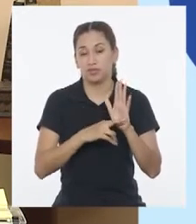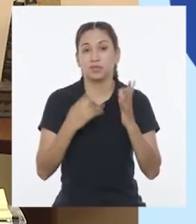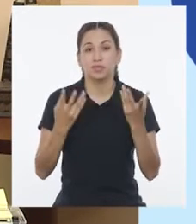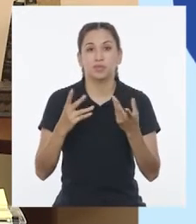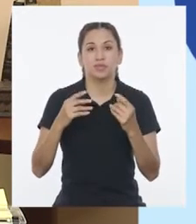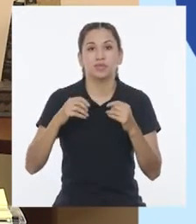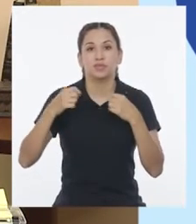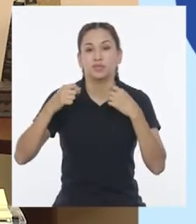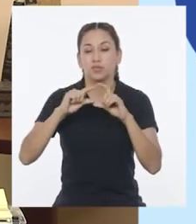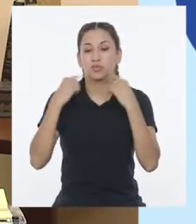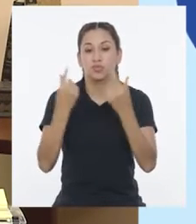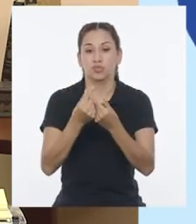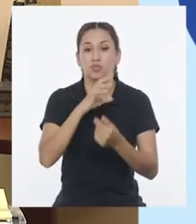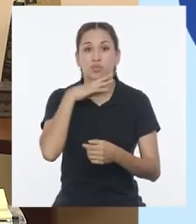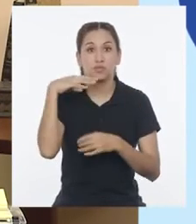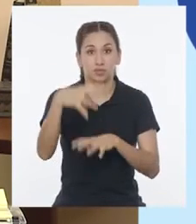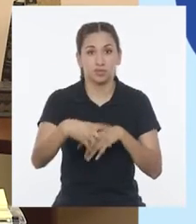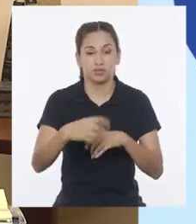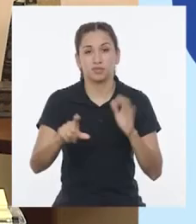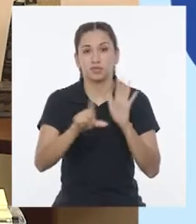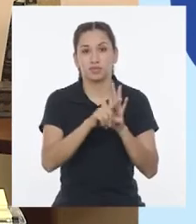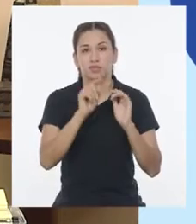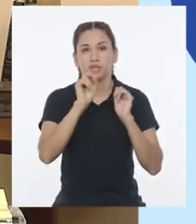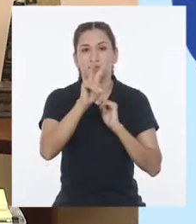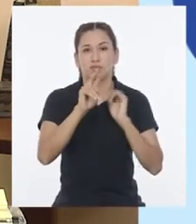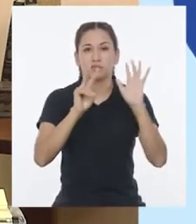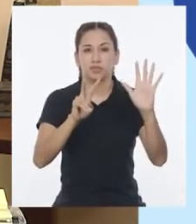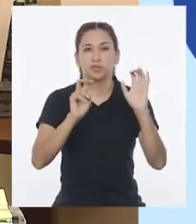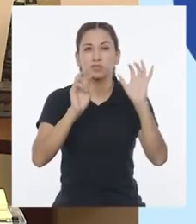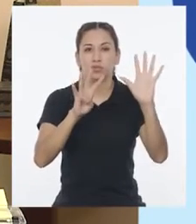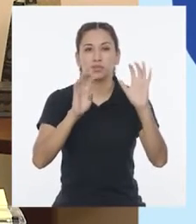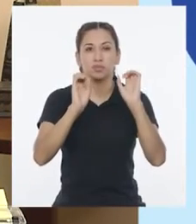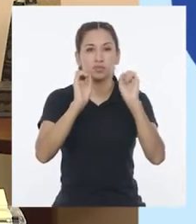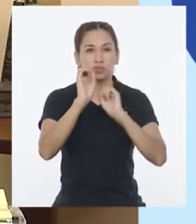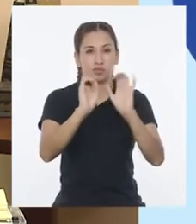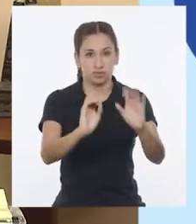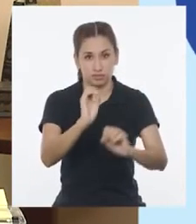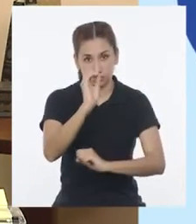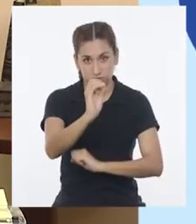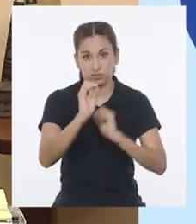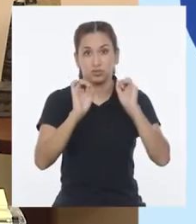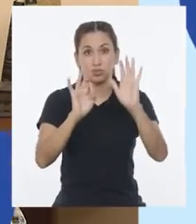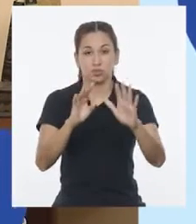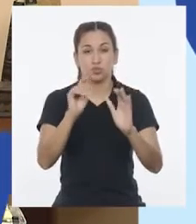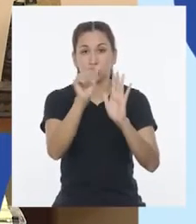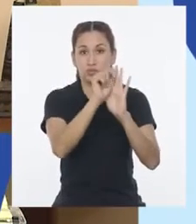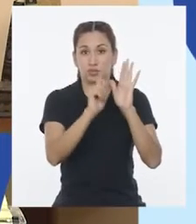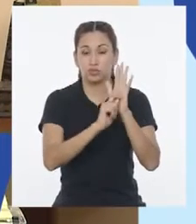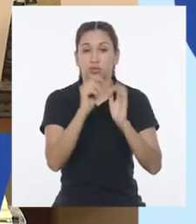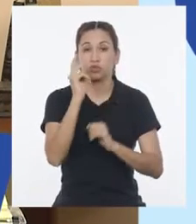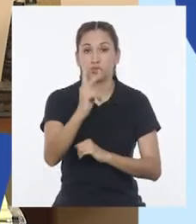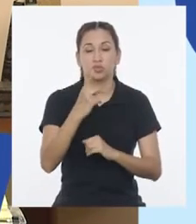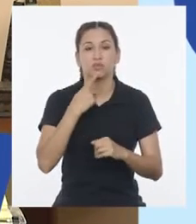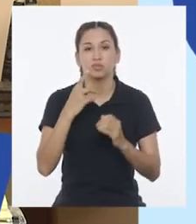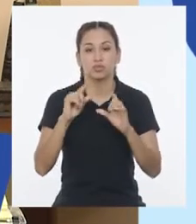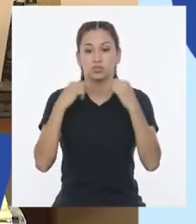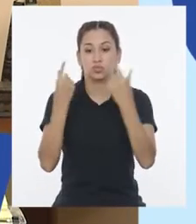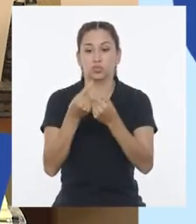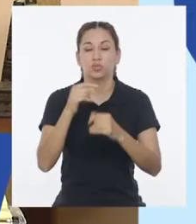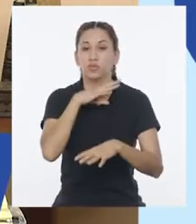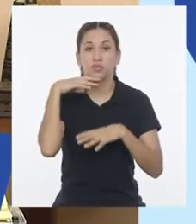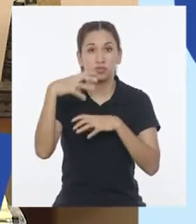reglamento de la Ley de Rondas Campesinas, Ley número 27908, en su artículo 2, define la